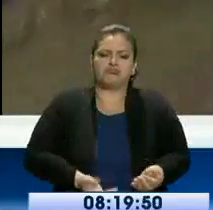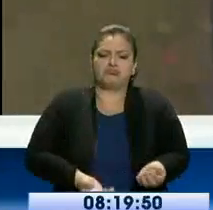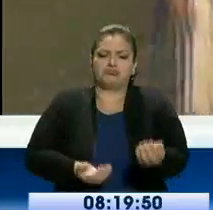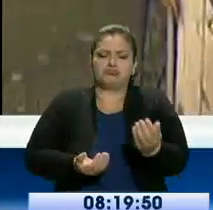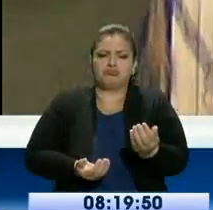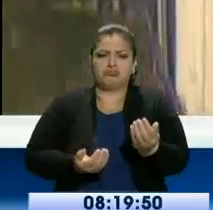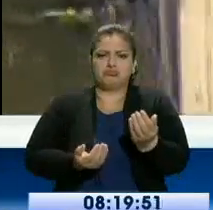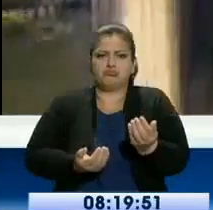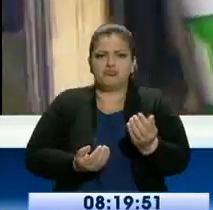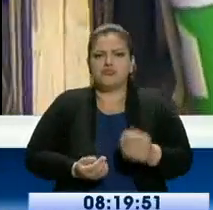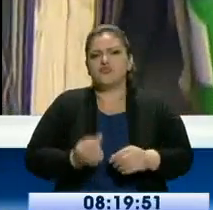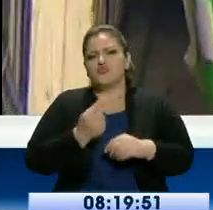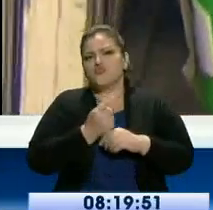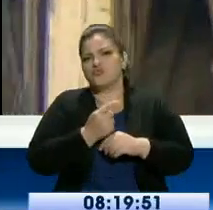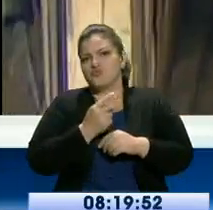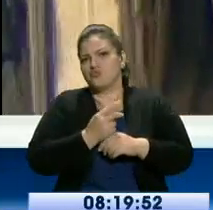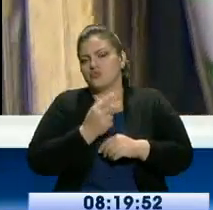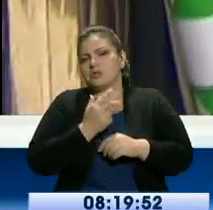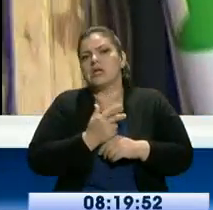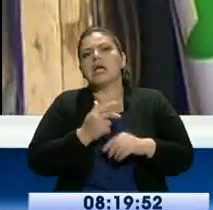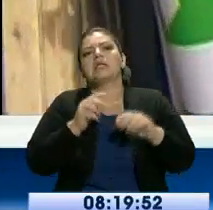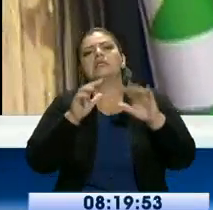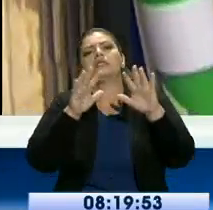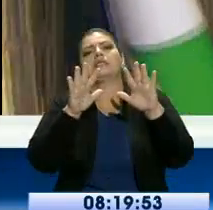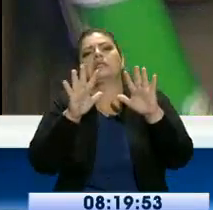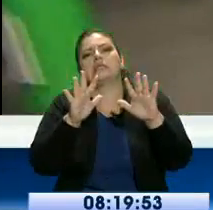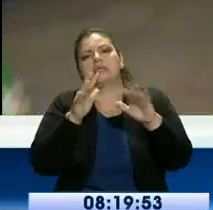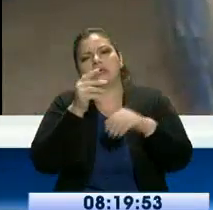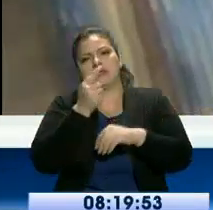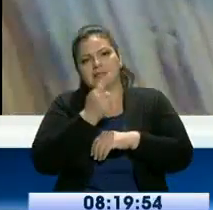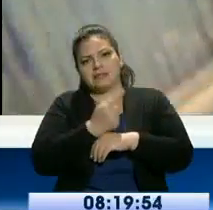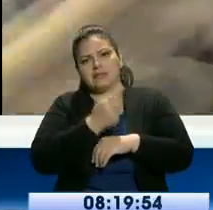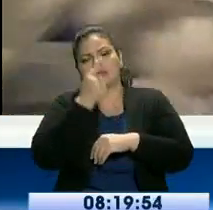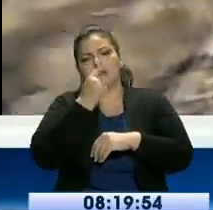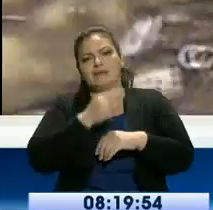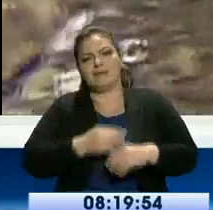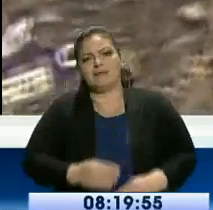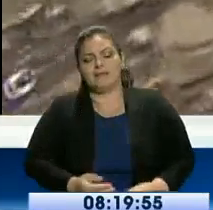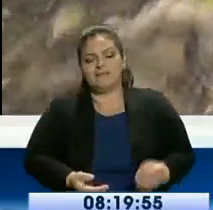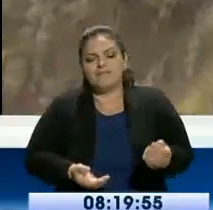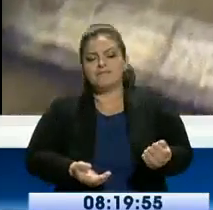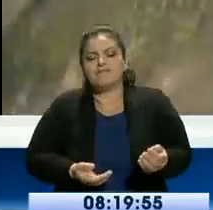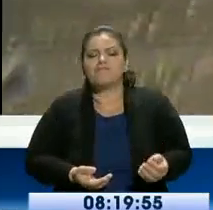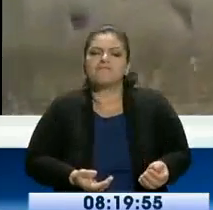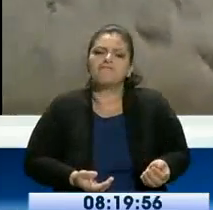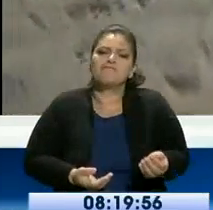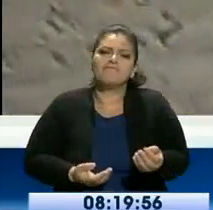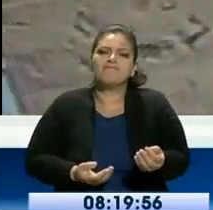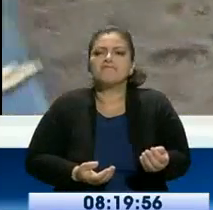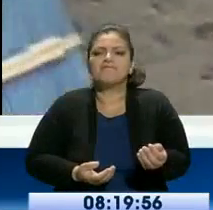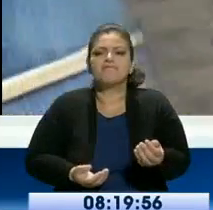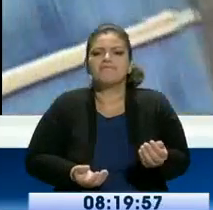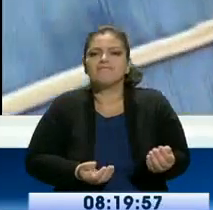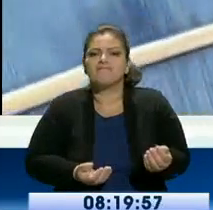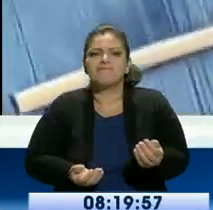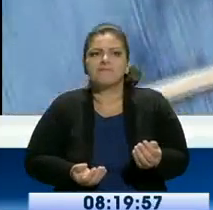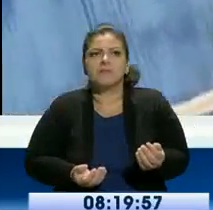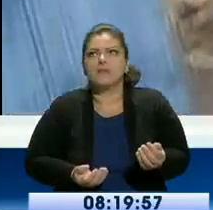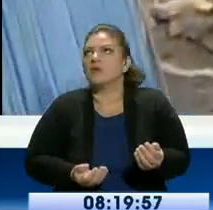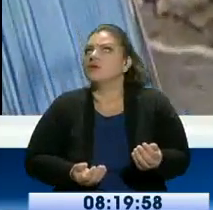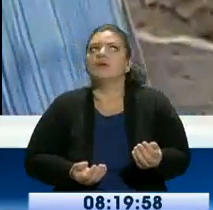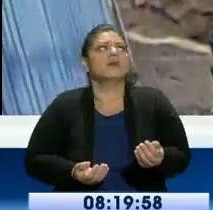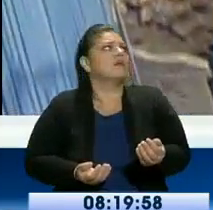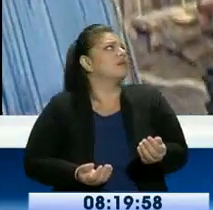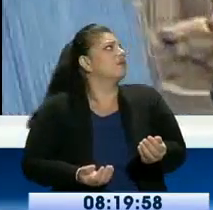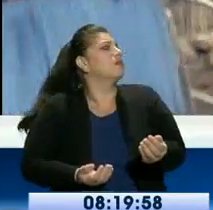cocina de inducción. Antes de ingresar, les mostramos cómo quedó el cable, ¿no? Porque la casa se desplazó completamente y el